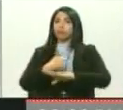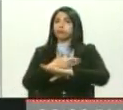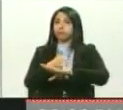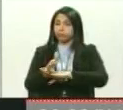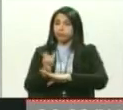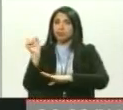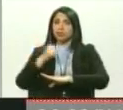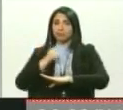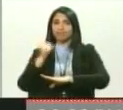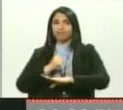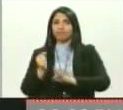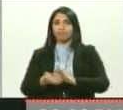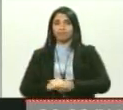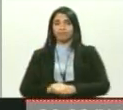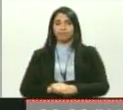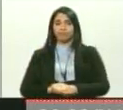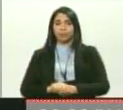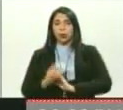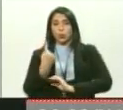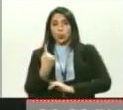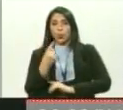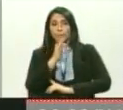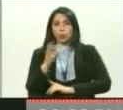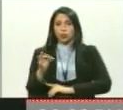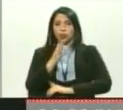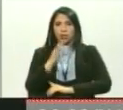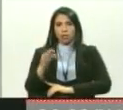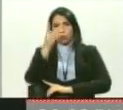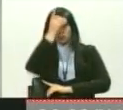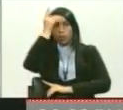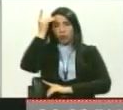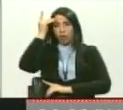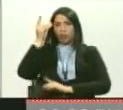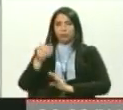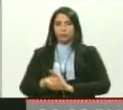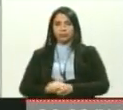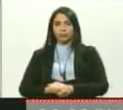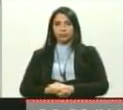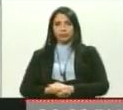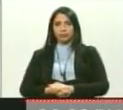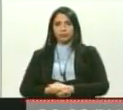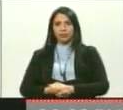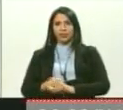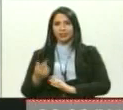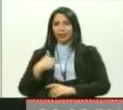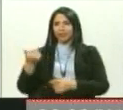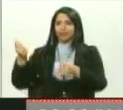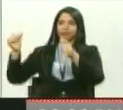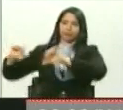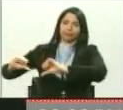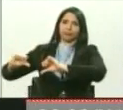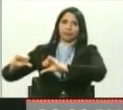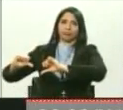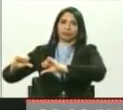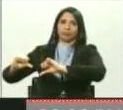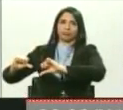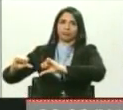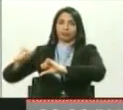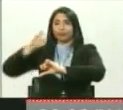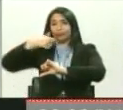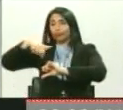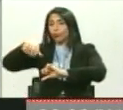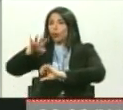tiempo. Y el 1%, Diosdado, soy pesimista, dice. Este es nuestro pueblo,